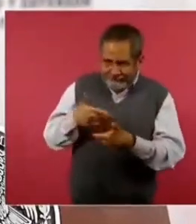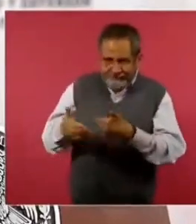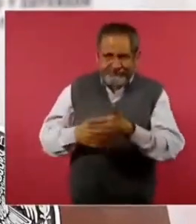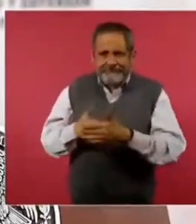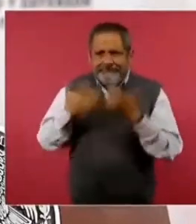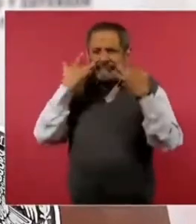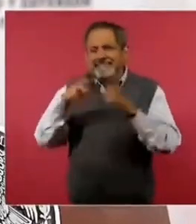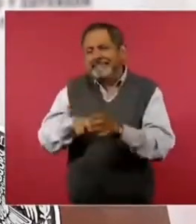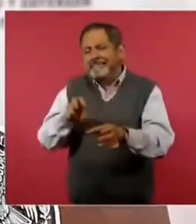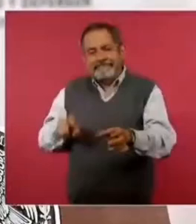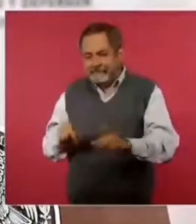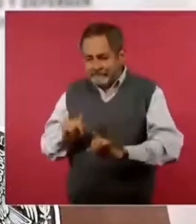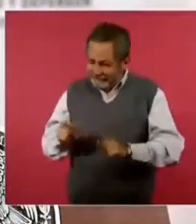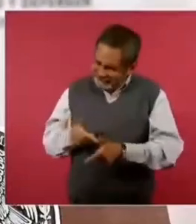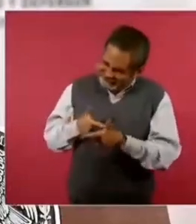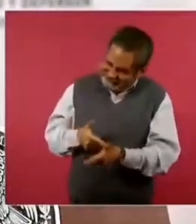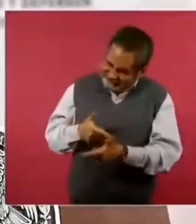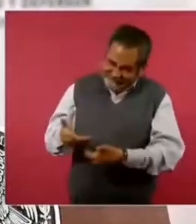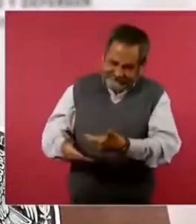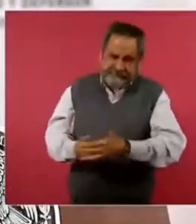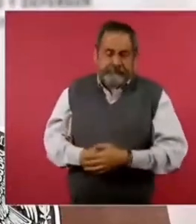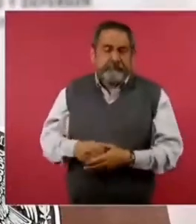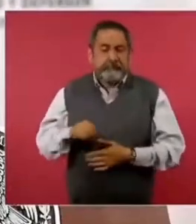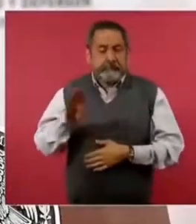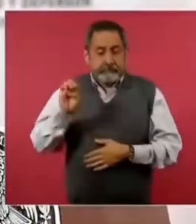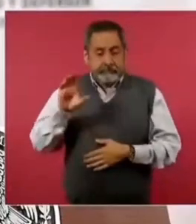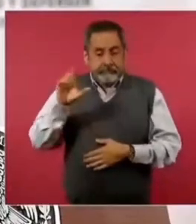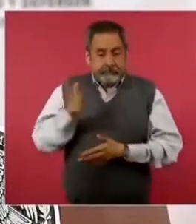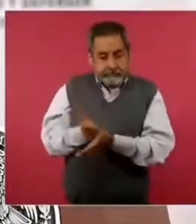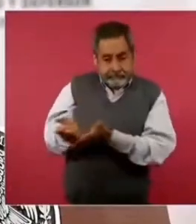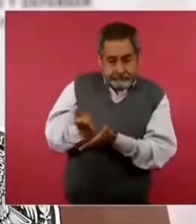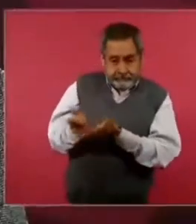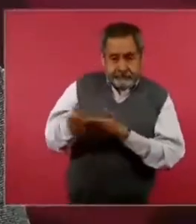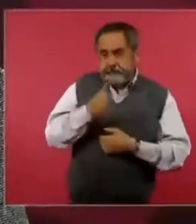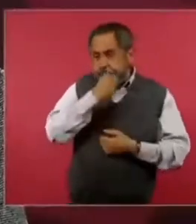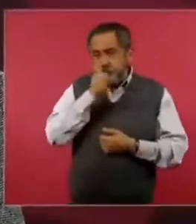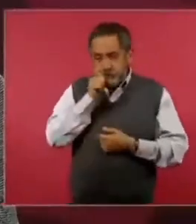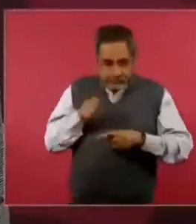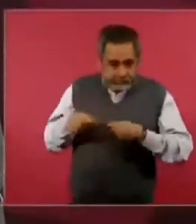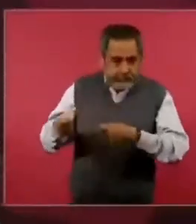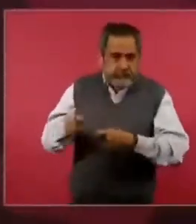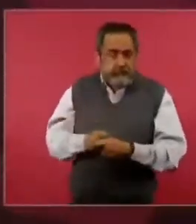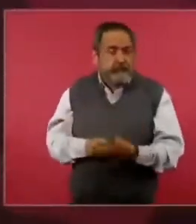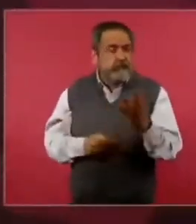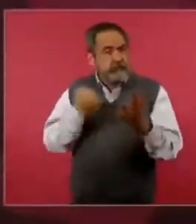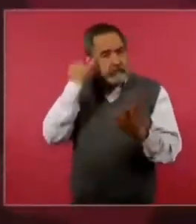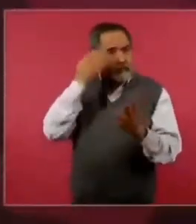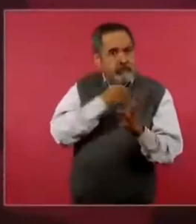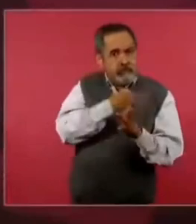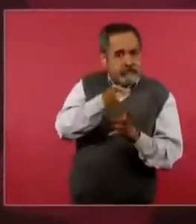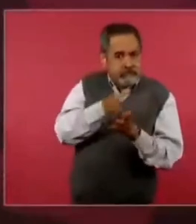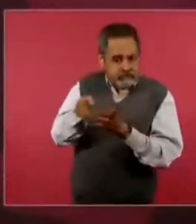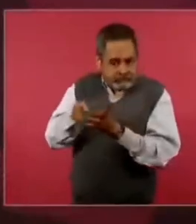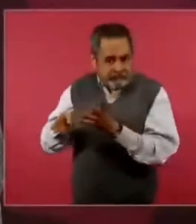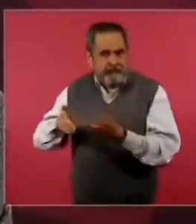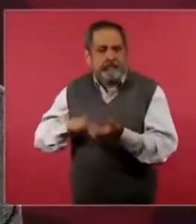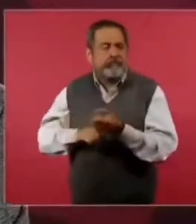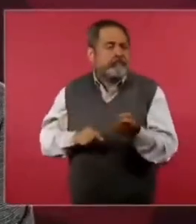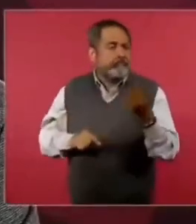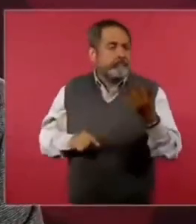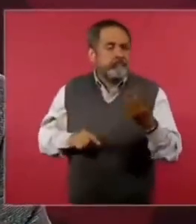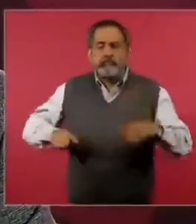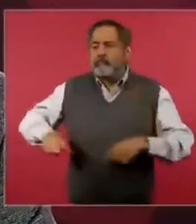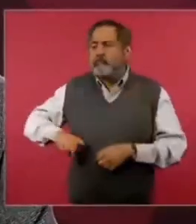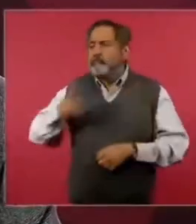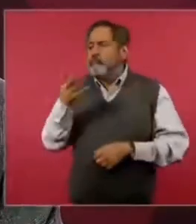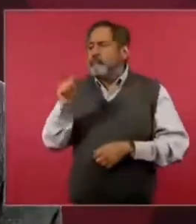para el Bienestar Benito Juárez, junto con las becas, son uno de los cuatro ejes de la política educativa de este gobierno de la Cuarta